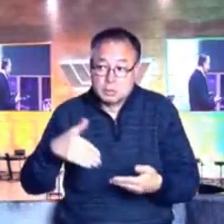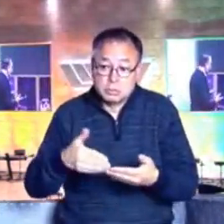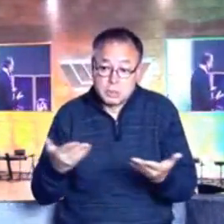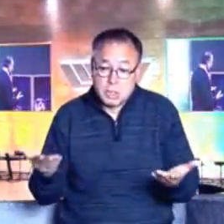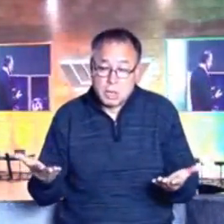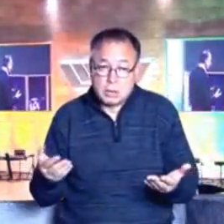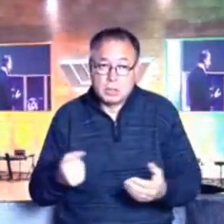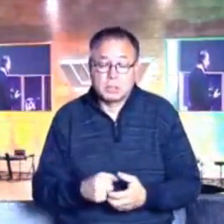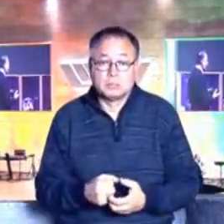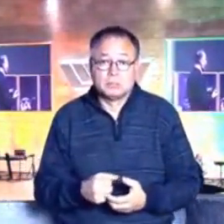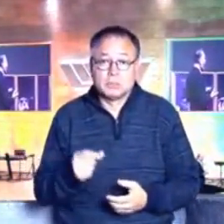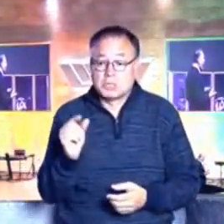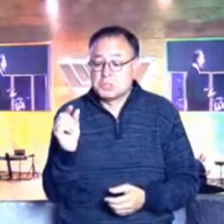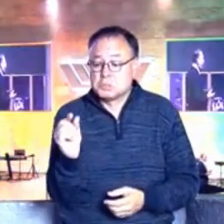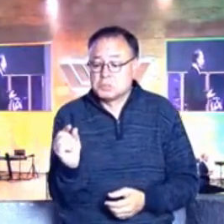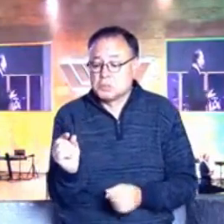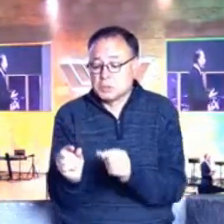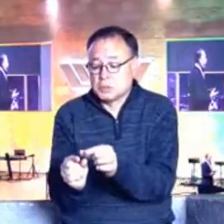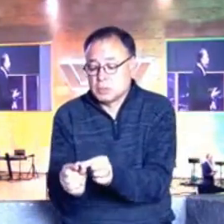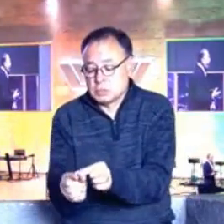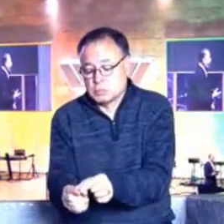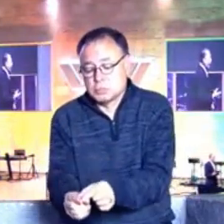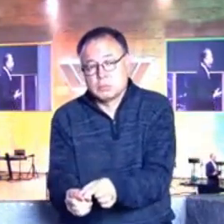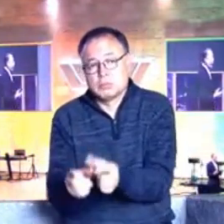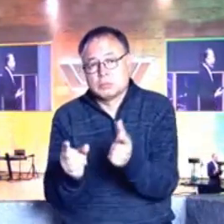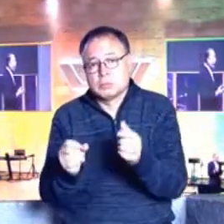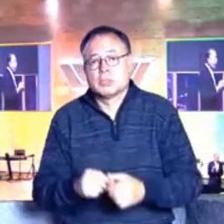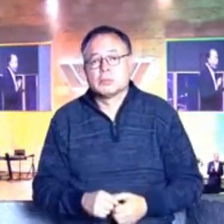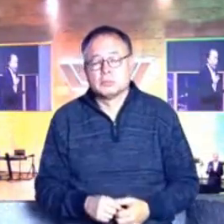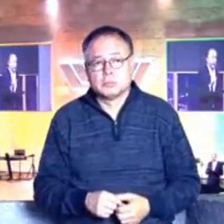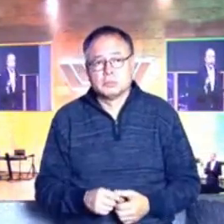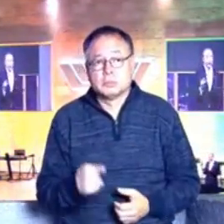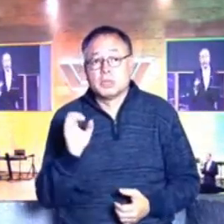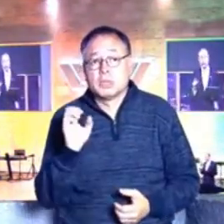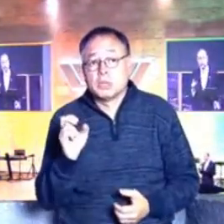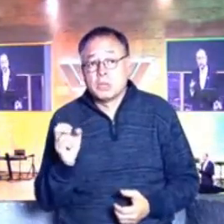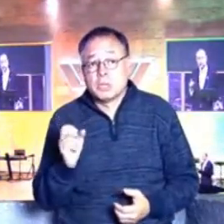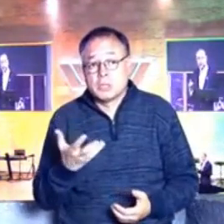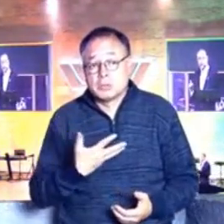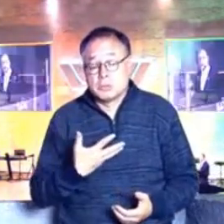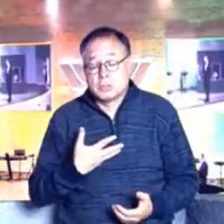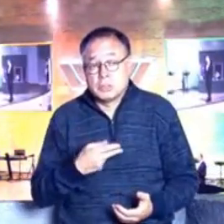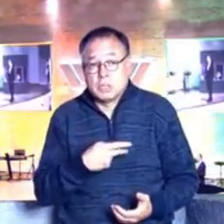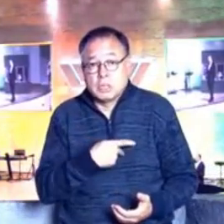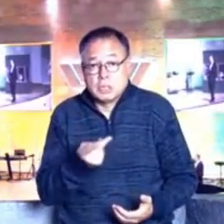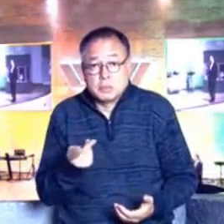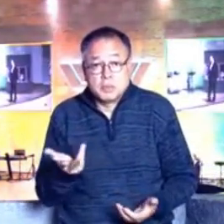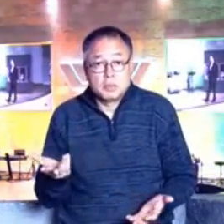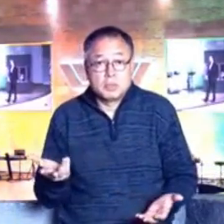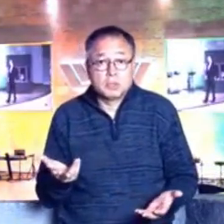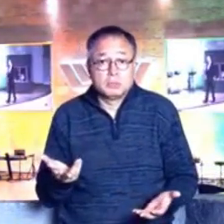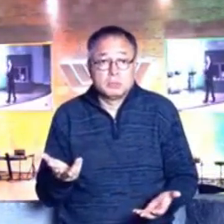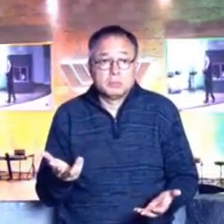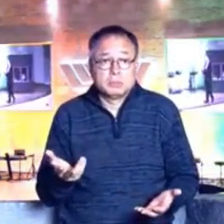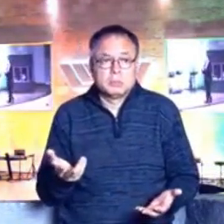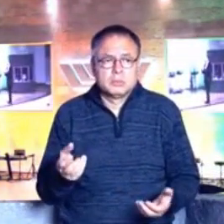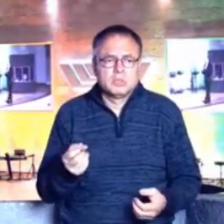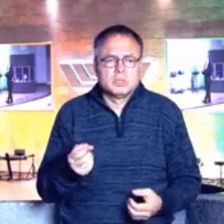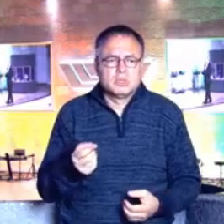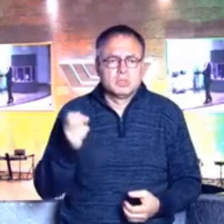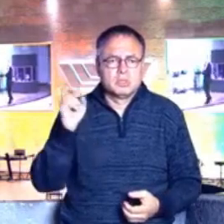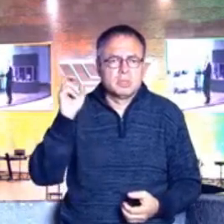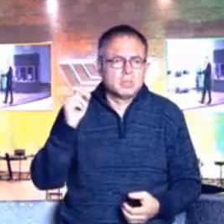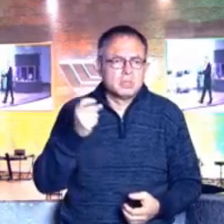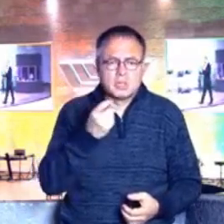en México Era lo único que tenía y ella no dijo bueno señor para la